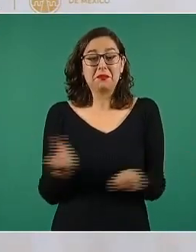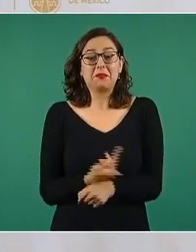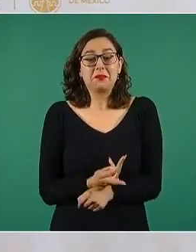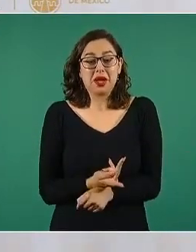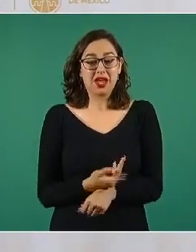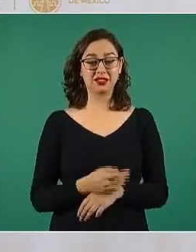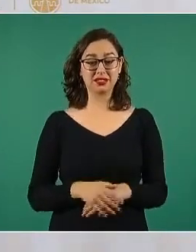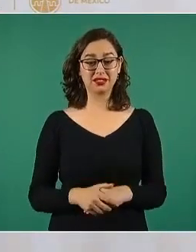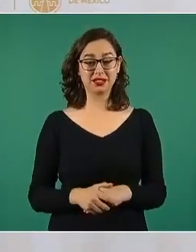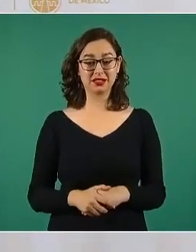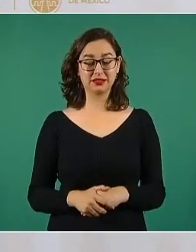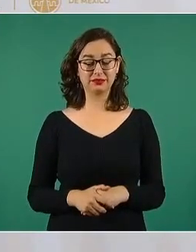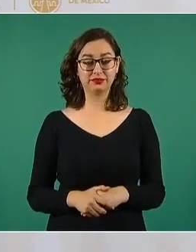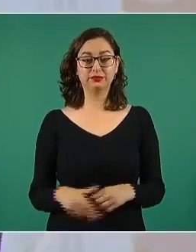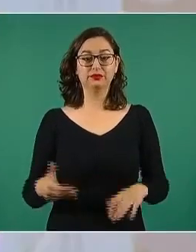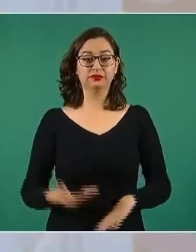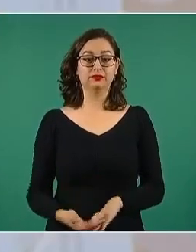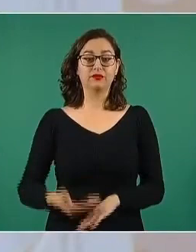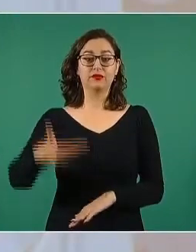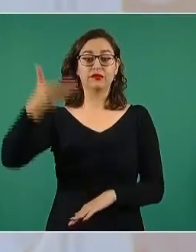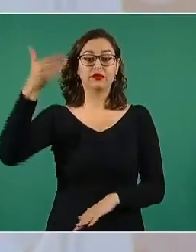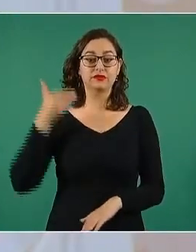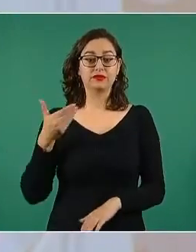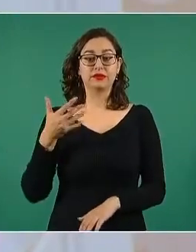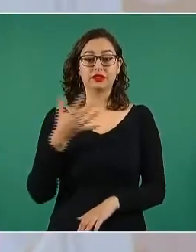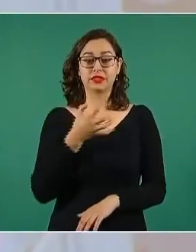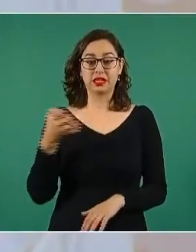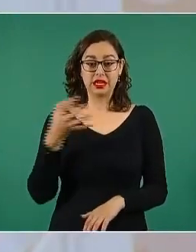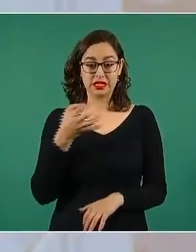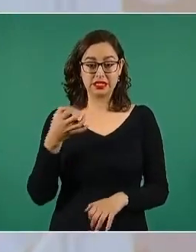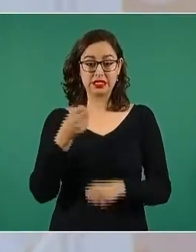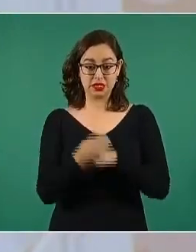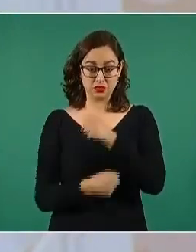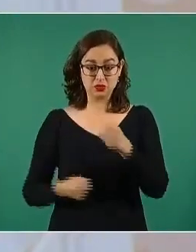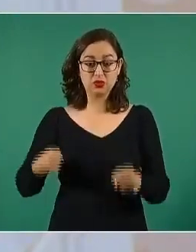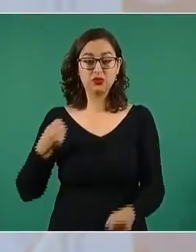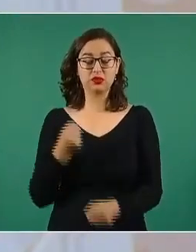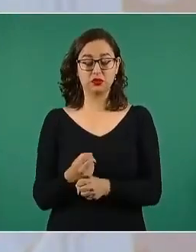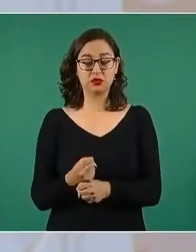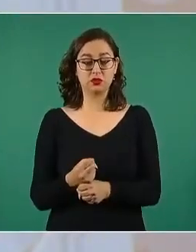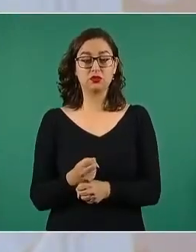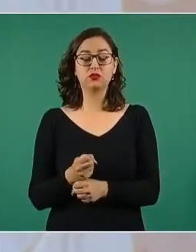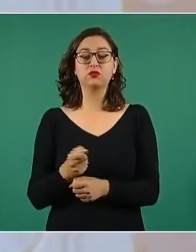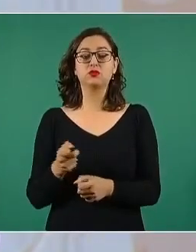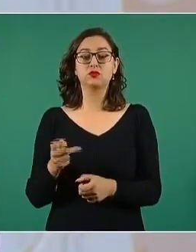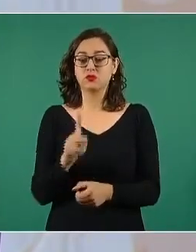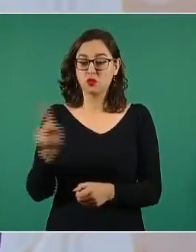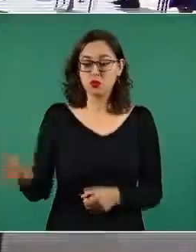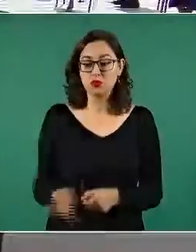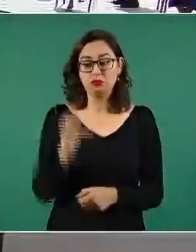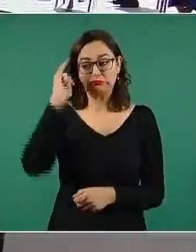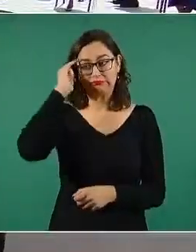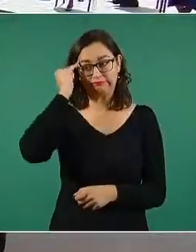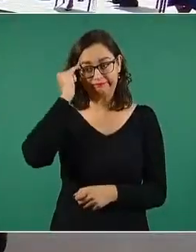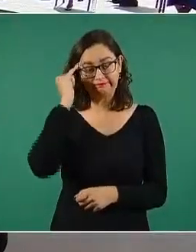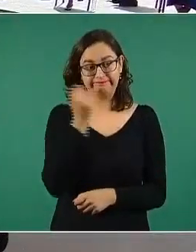desde hace 500 años para los pueblos